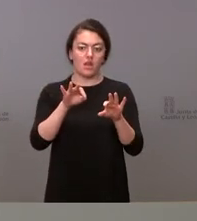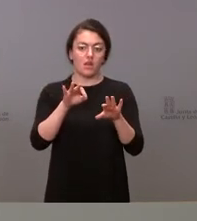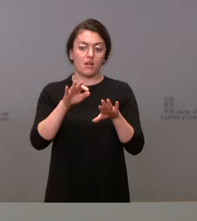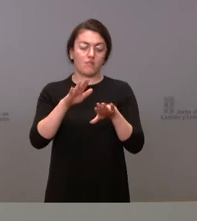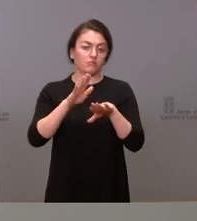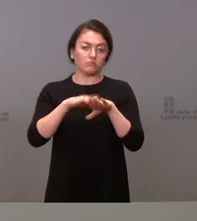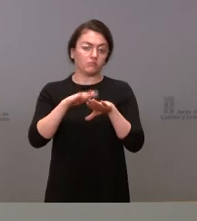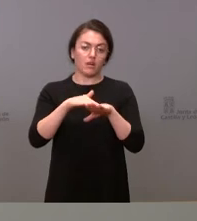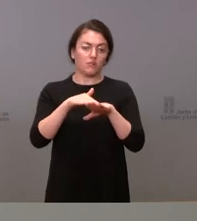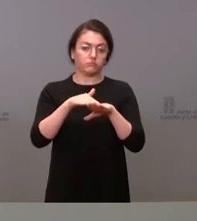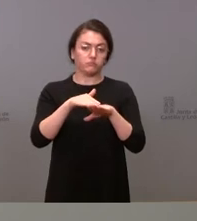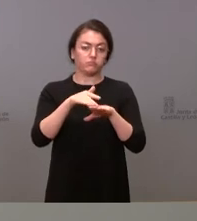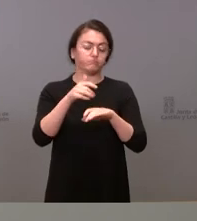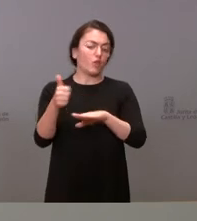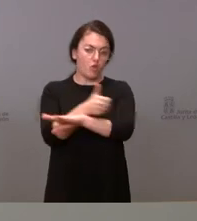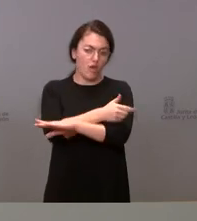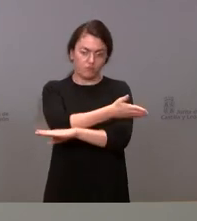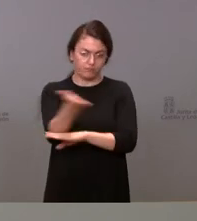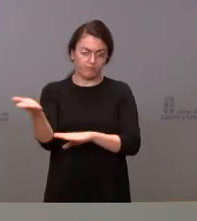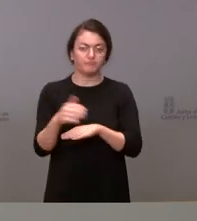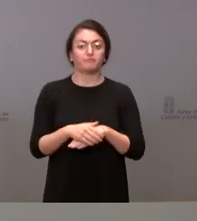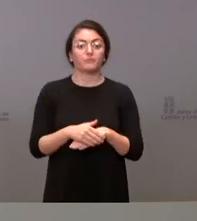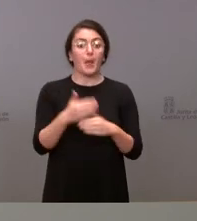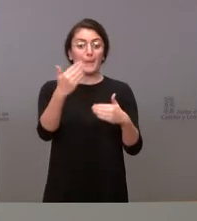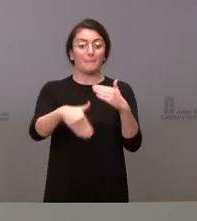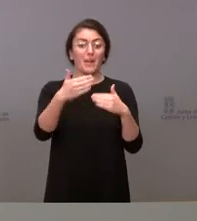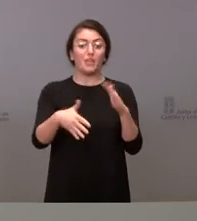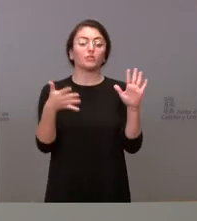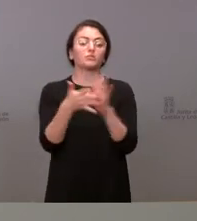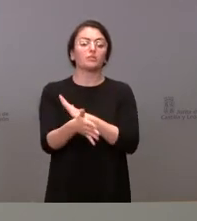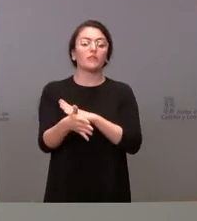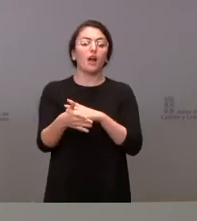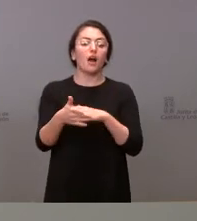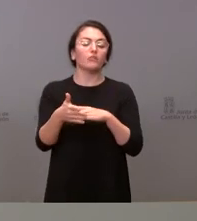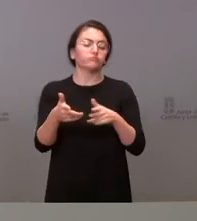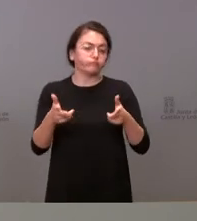propios ciudadanos. Este plazo que decimos es holgado, es el plazo de un año